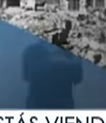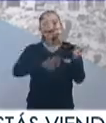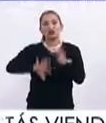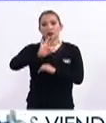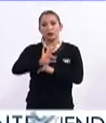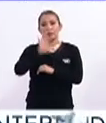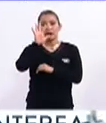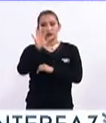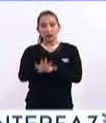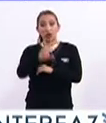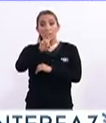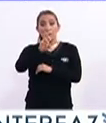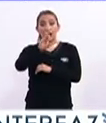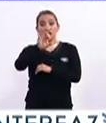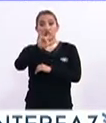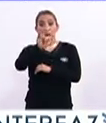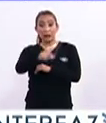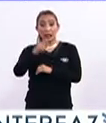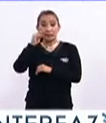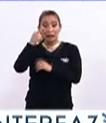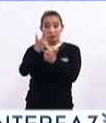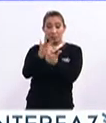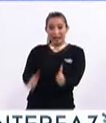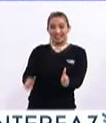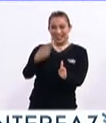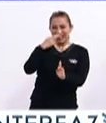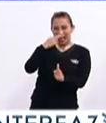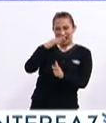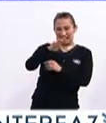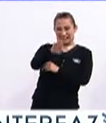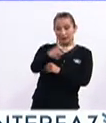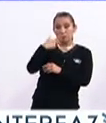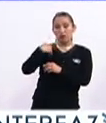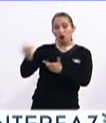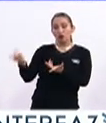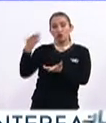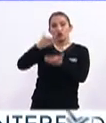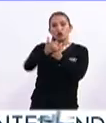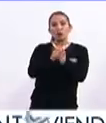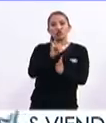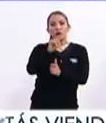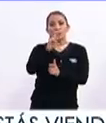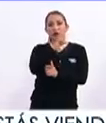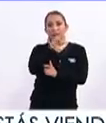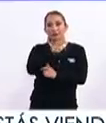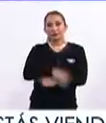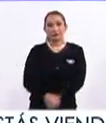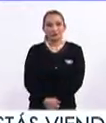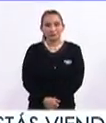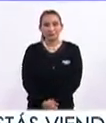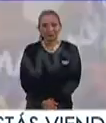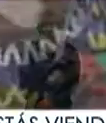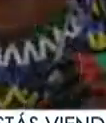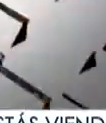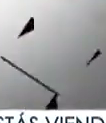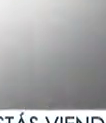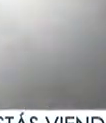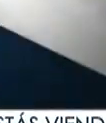En 1945, Varsovia es liberada de los nazis por las fuerzas soviéticas.